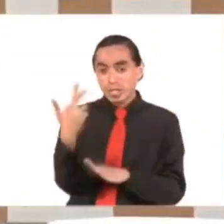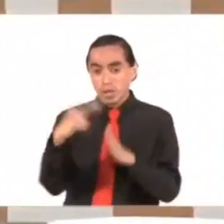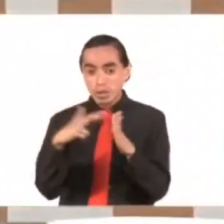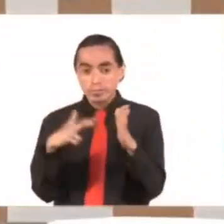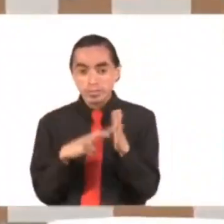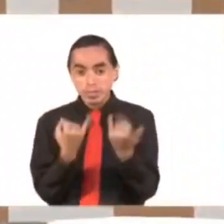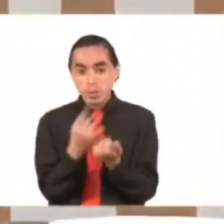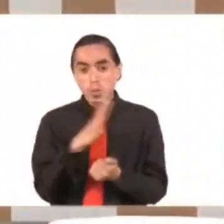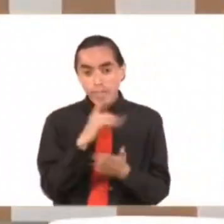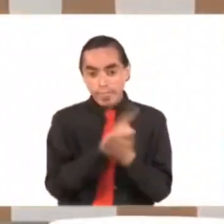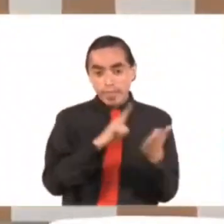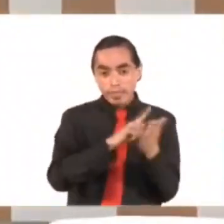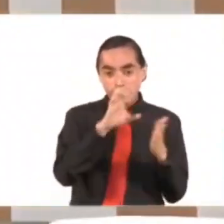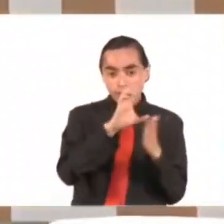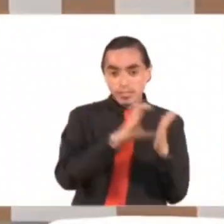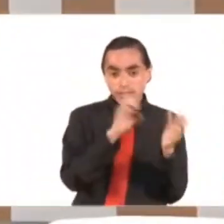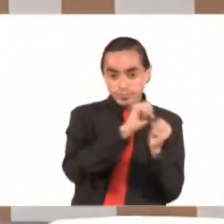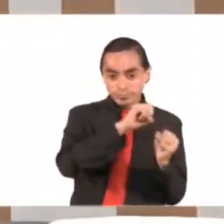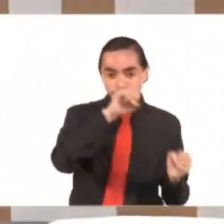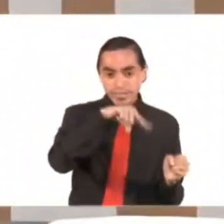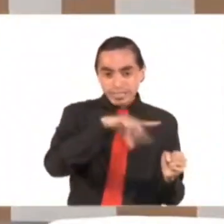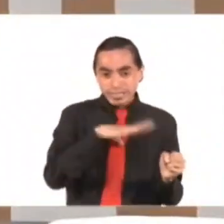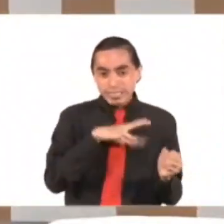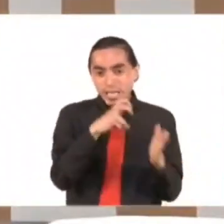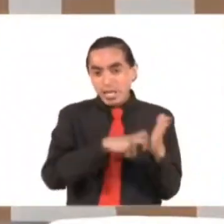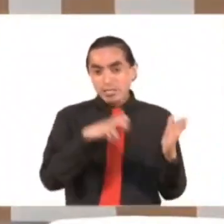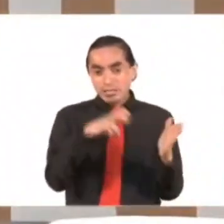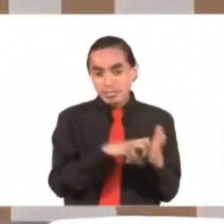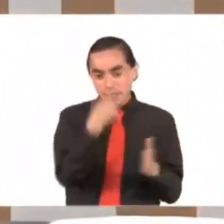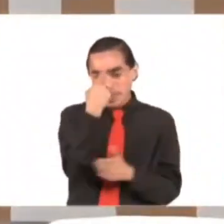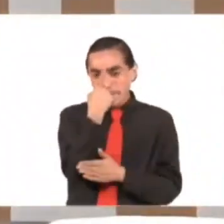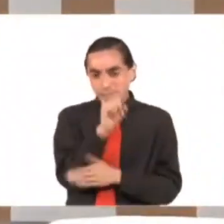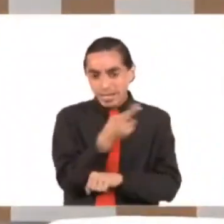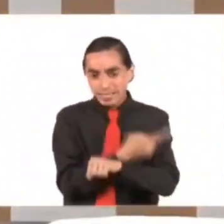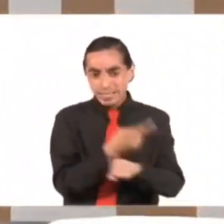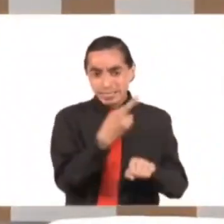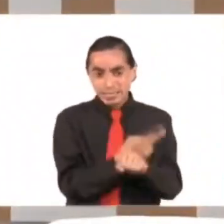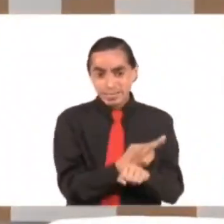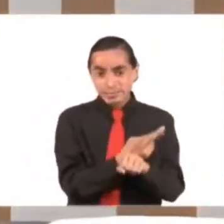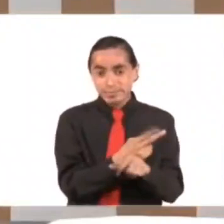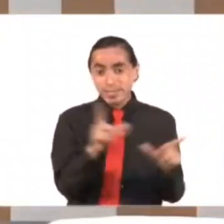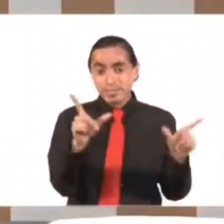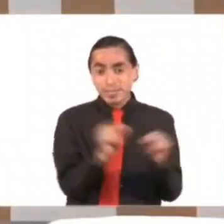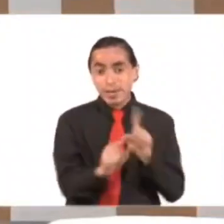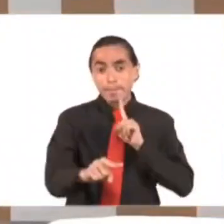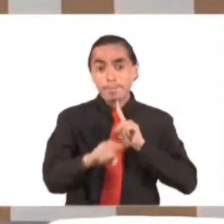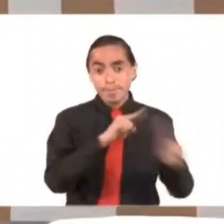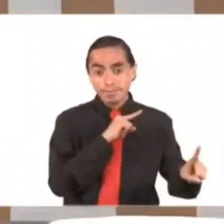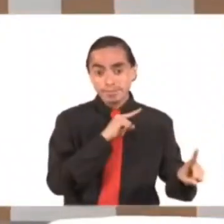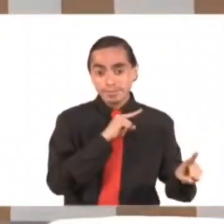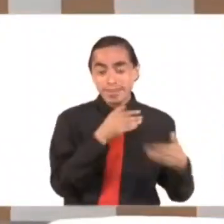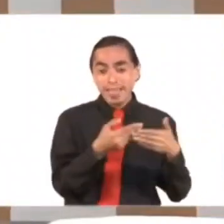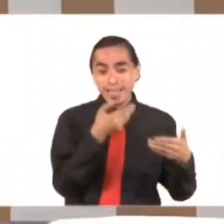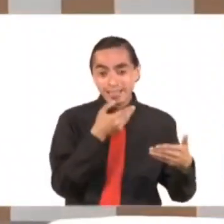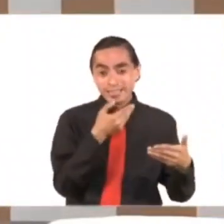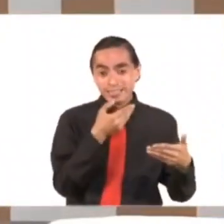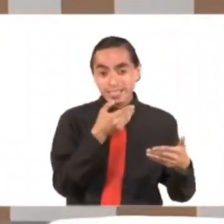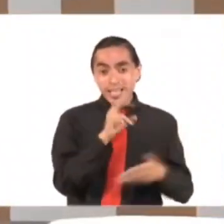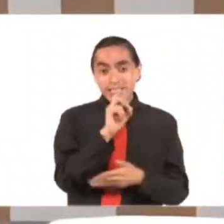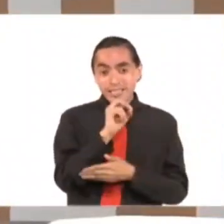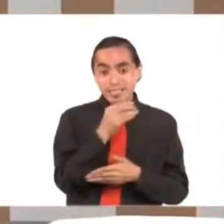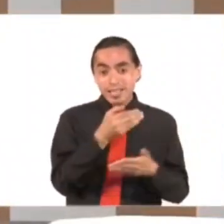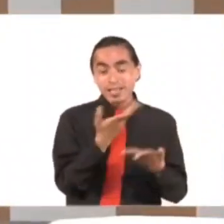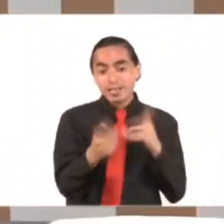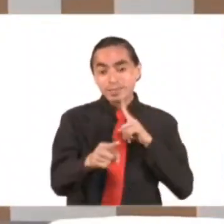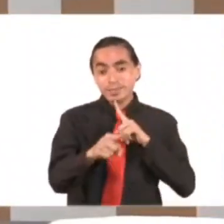a la Constitución y decenas de acuerdos, para reducir a la mitad el número de trámites, pasando de 30 a 13 trámites máximo